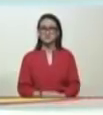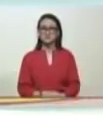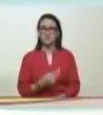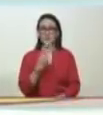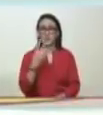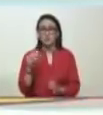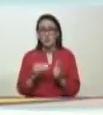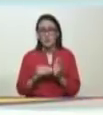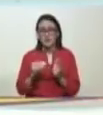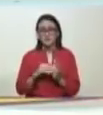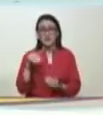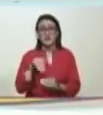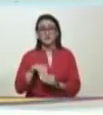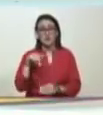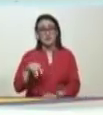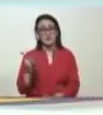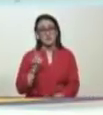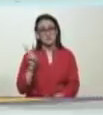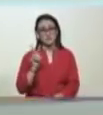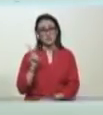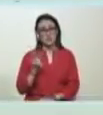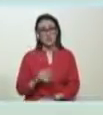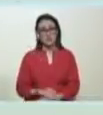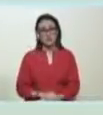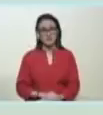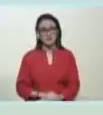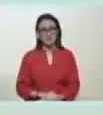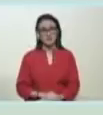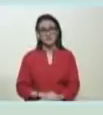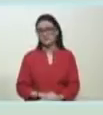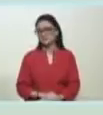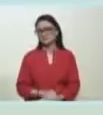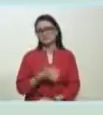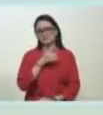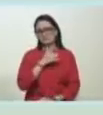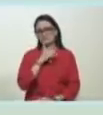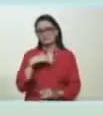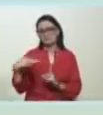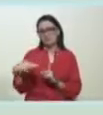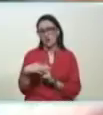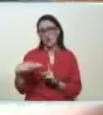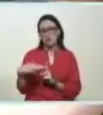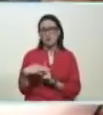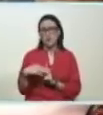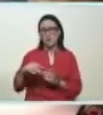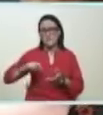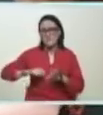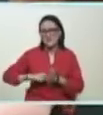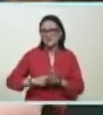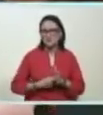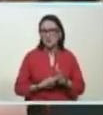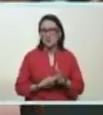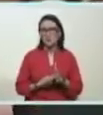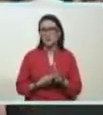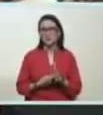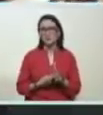24 elecciones enfrentando amenazas siempre, presiones siempre,